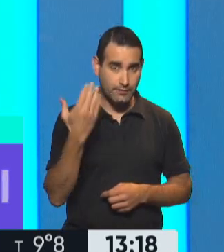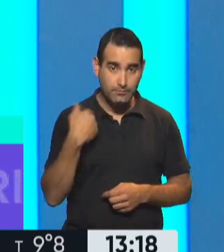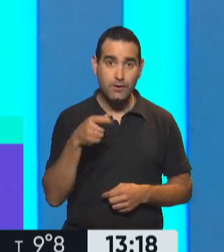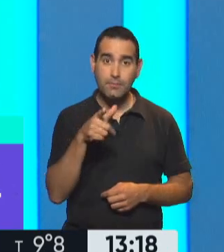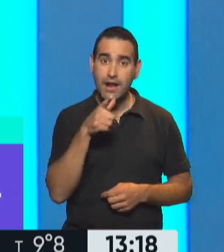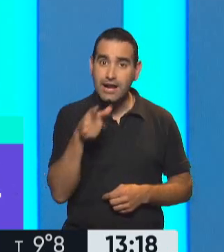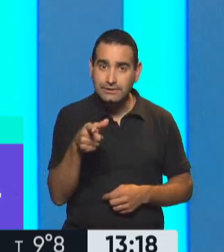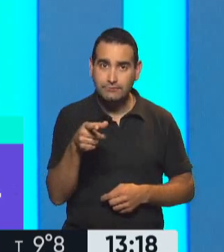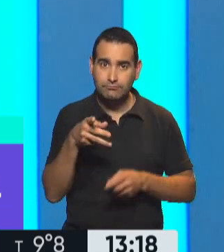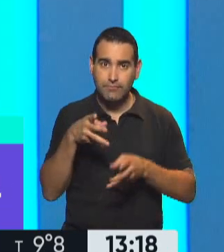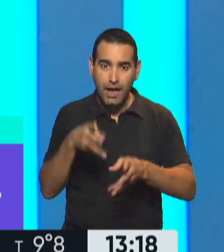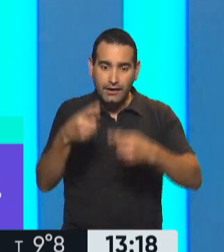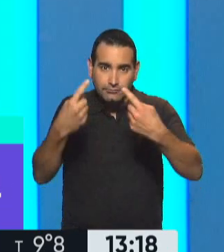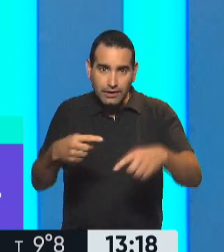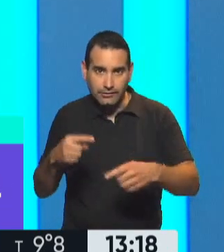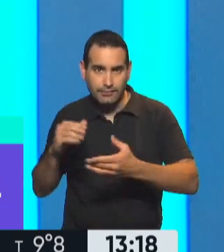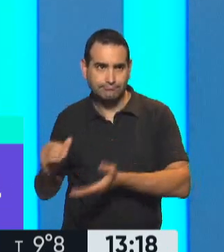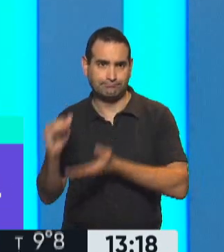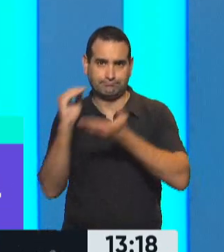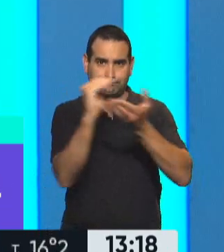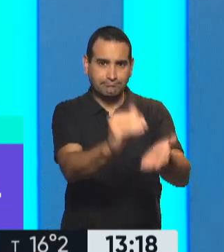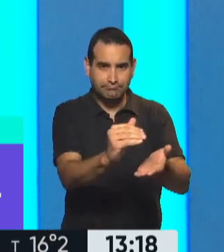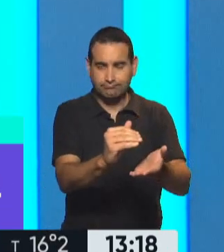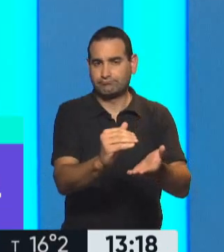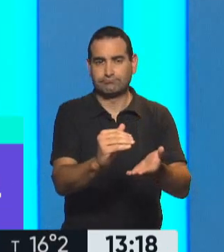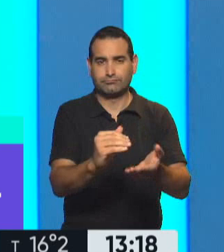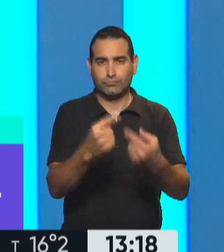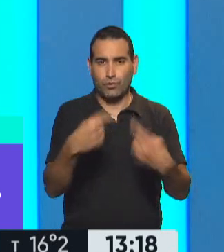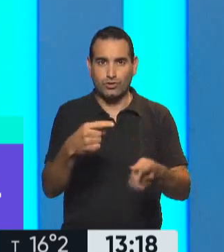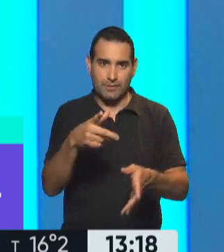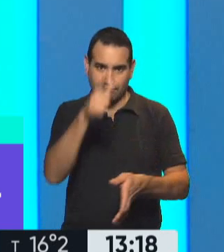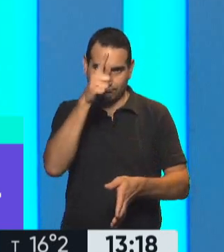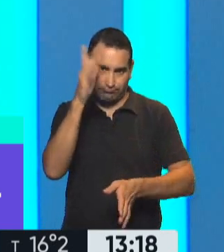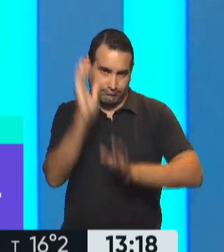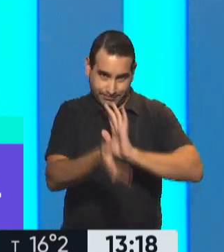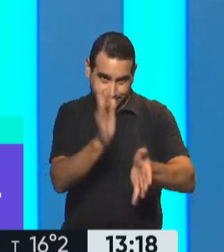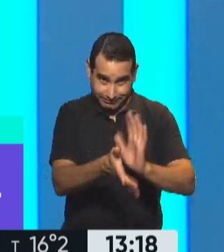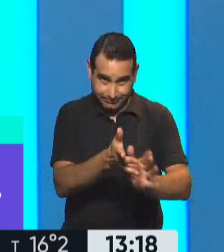enviado material, cargamento con elementos de represión